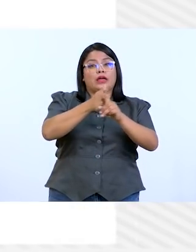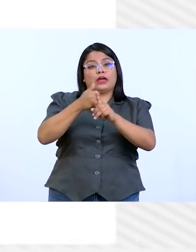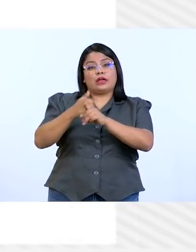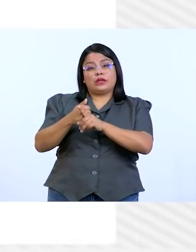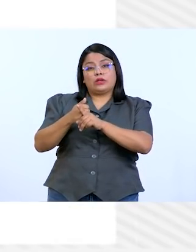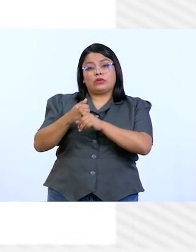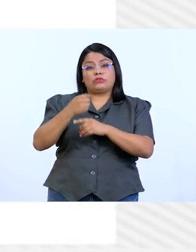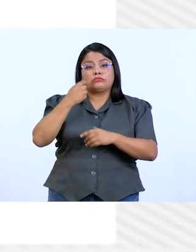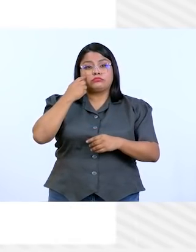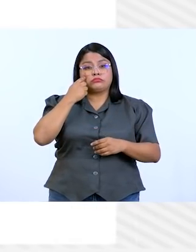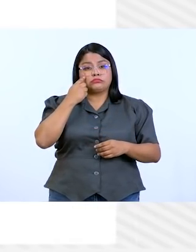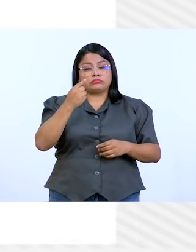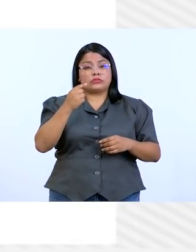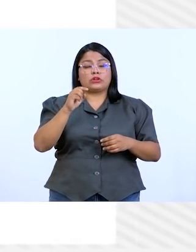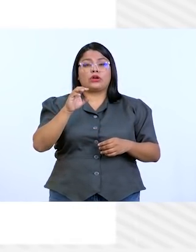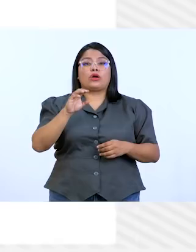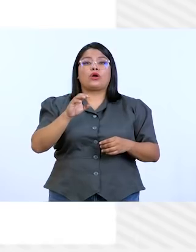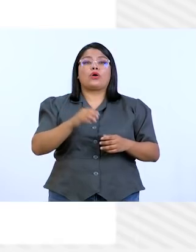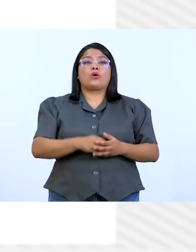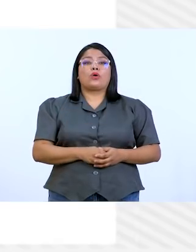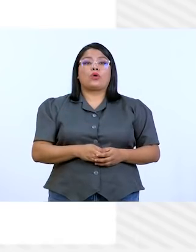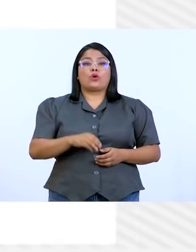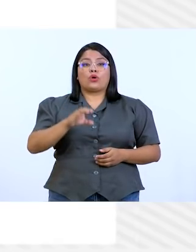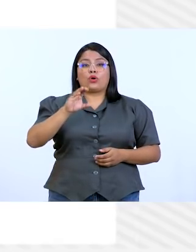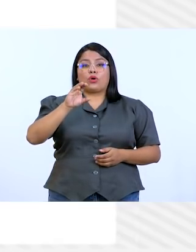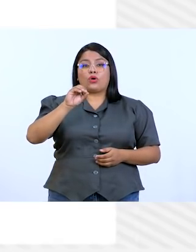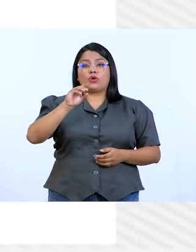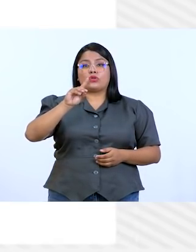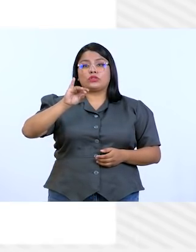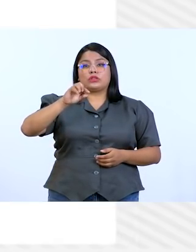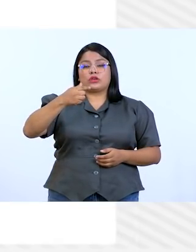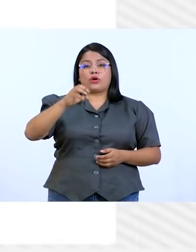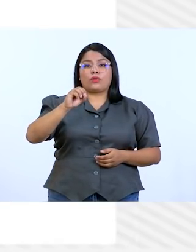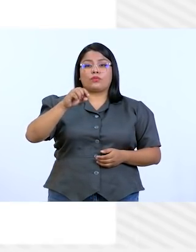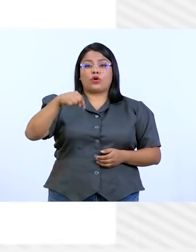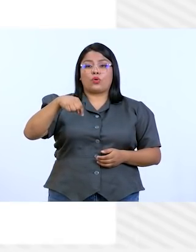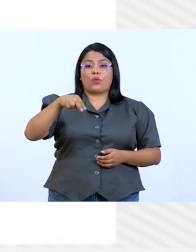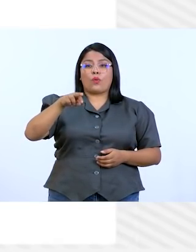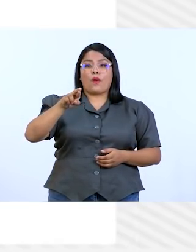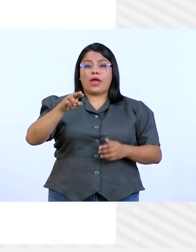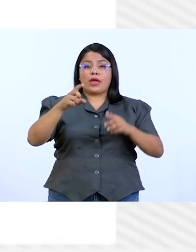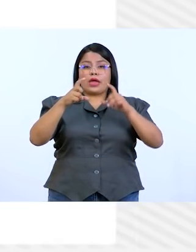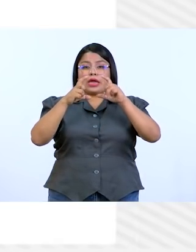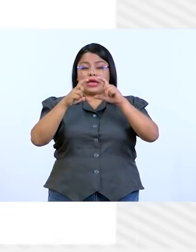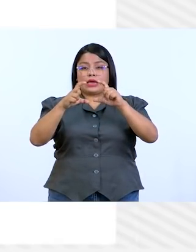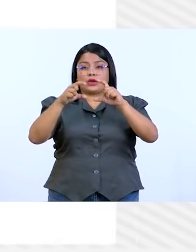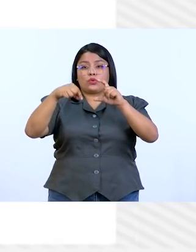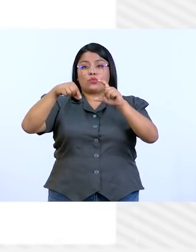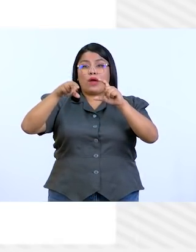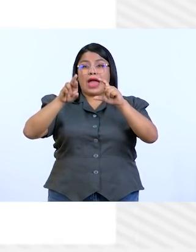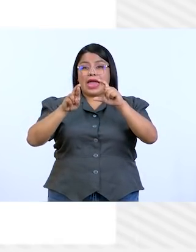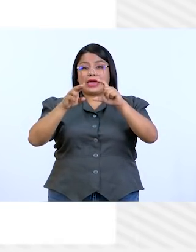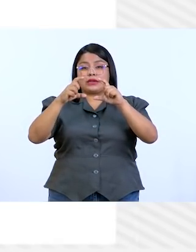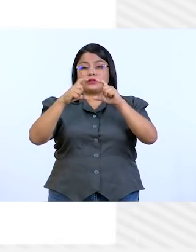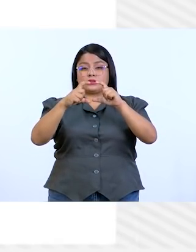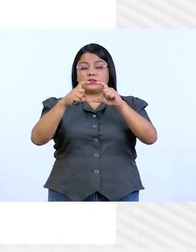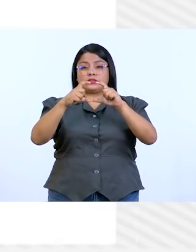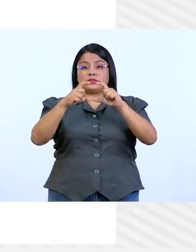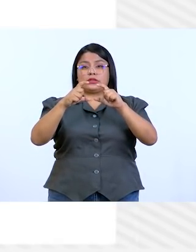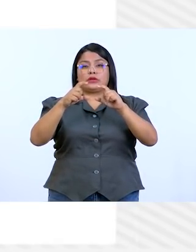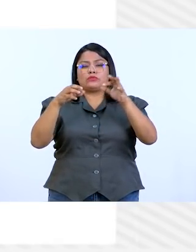una de las secciones contiene un código QR en el que se enlazan